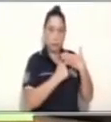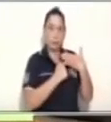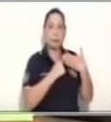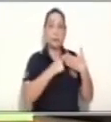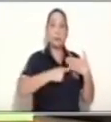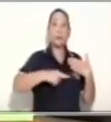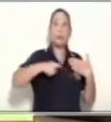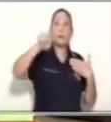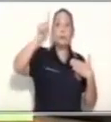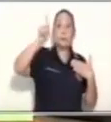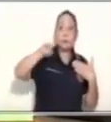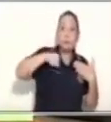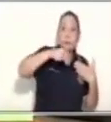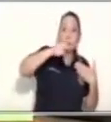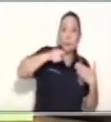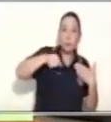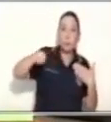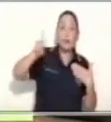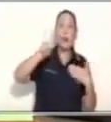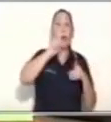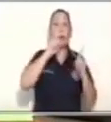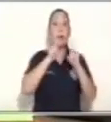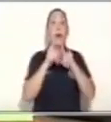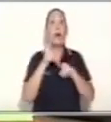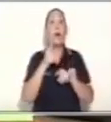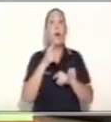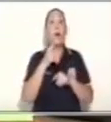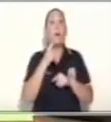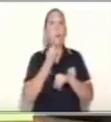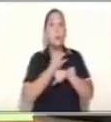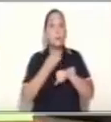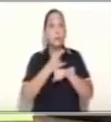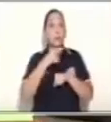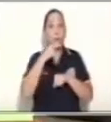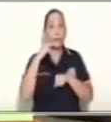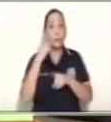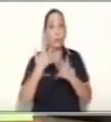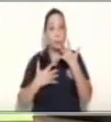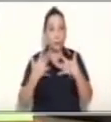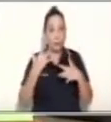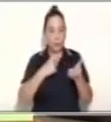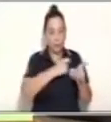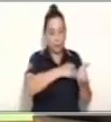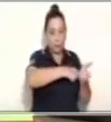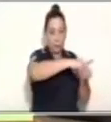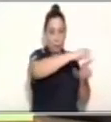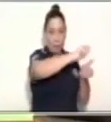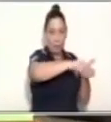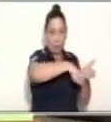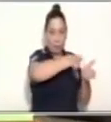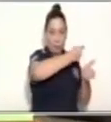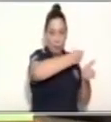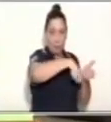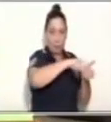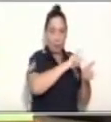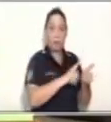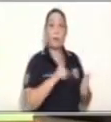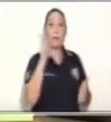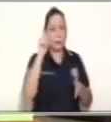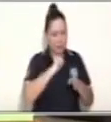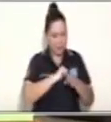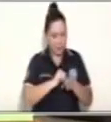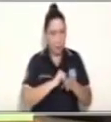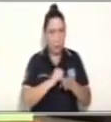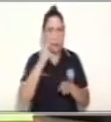de la letra S y vamos a utilizar nuestros crayones y vamos a repasar la letra. Te recuerdo que repasar